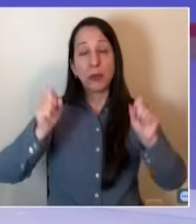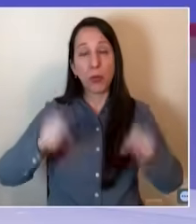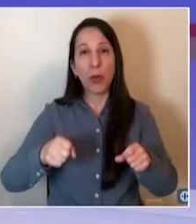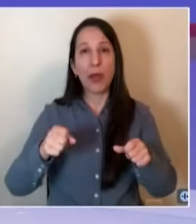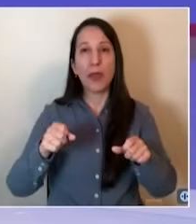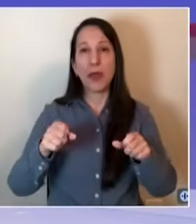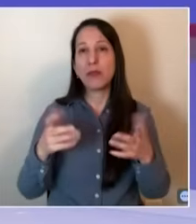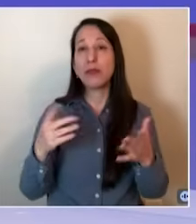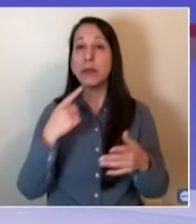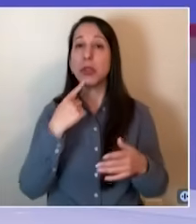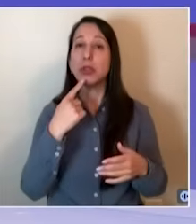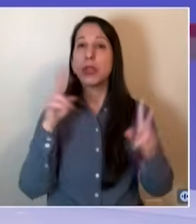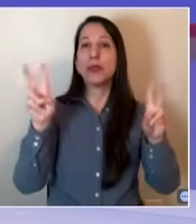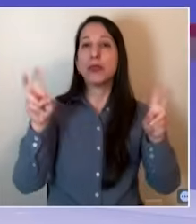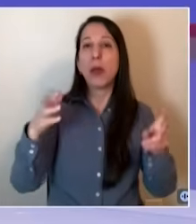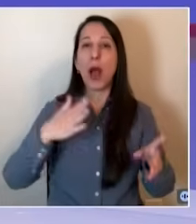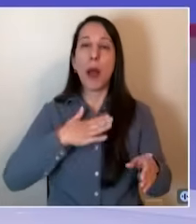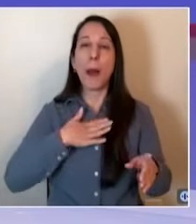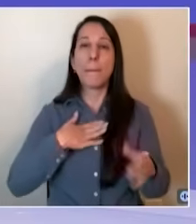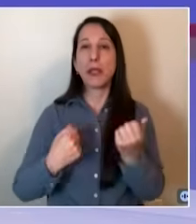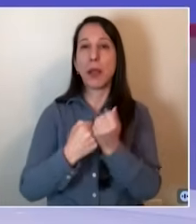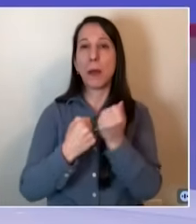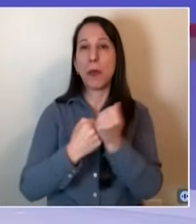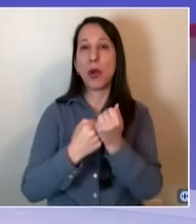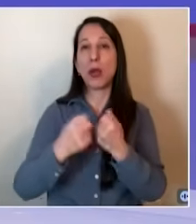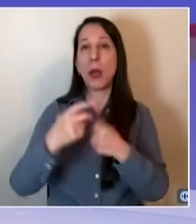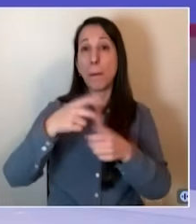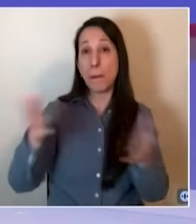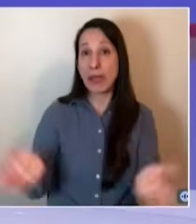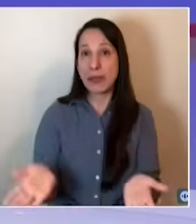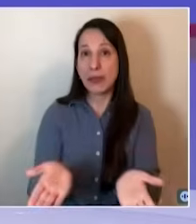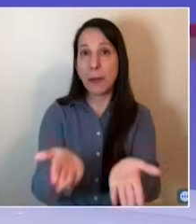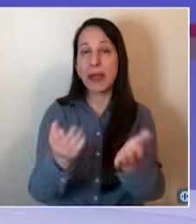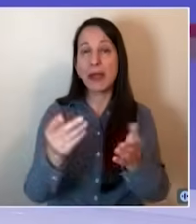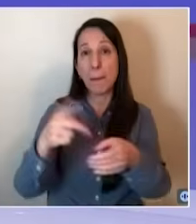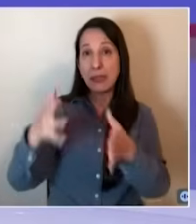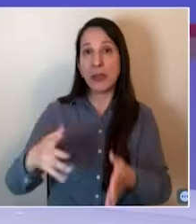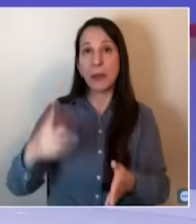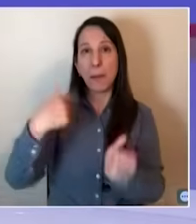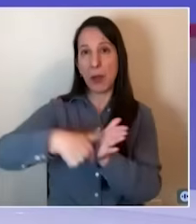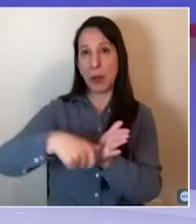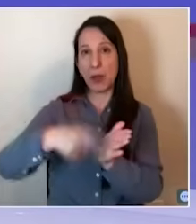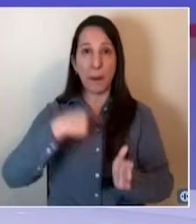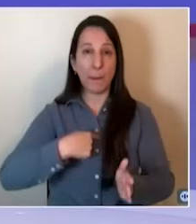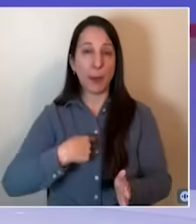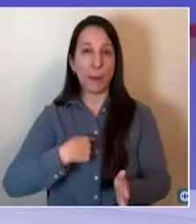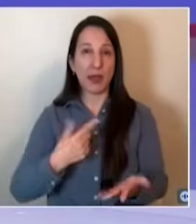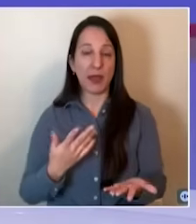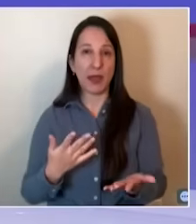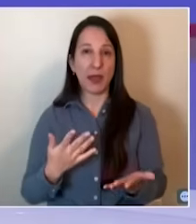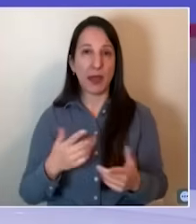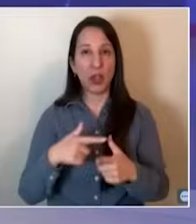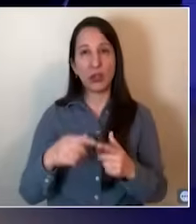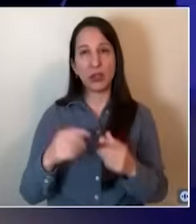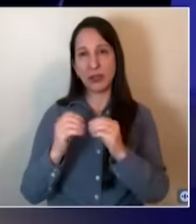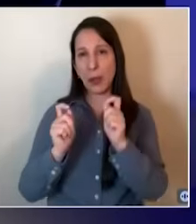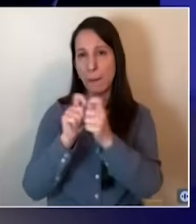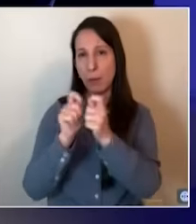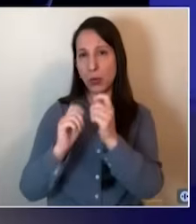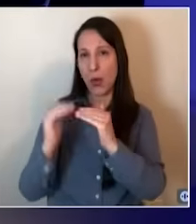que sus partidarios participen en el sondeo para votar por ellos y que salgan más alto.